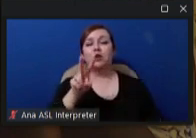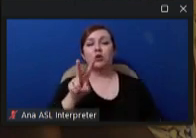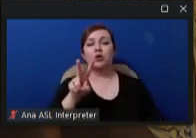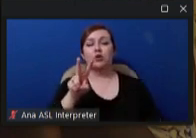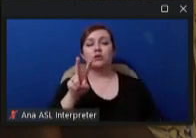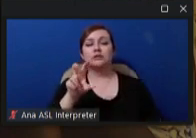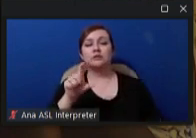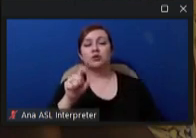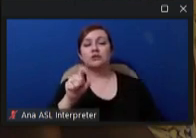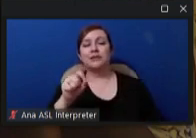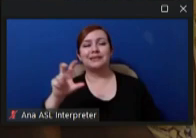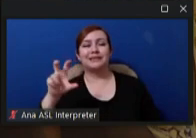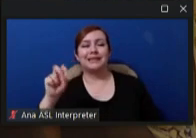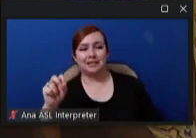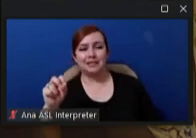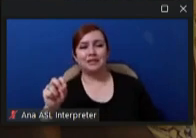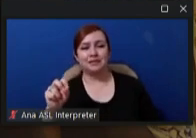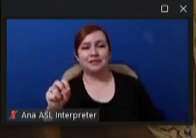Según Naciones Unidas,